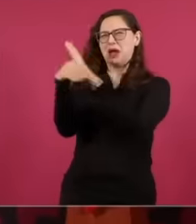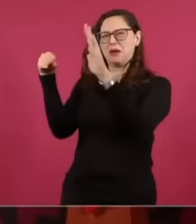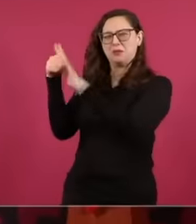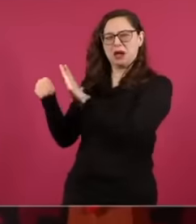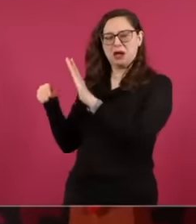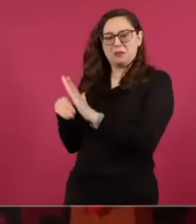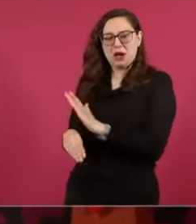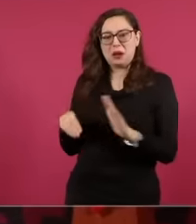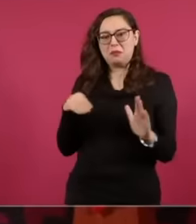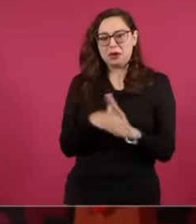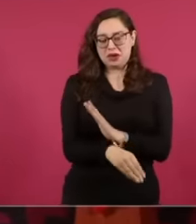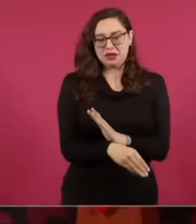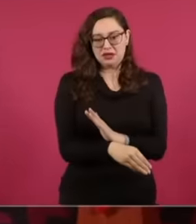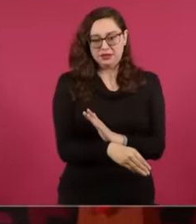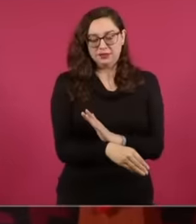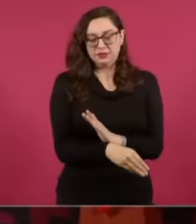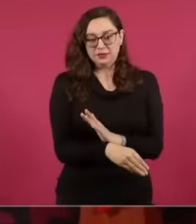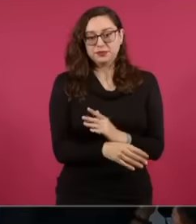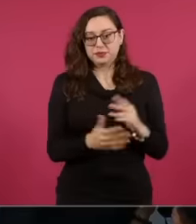Sí.